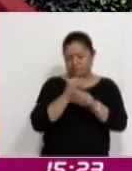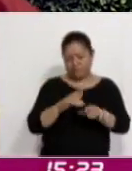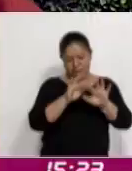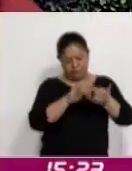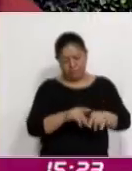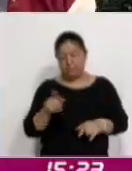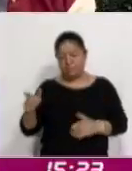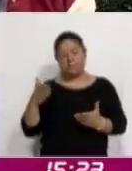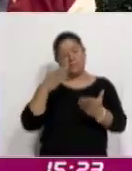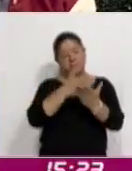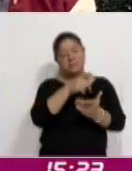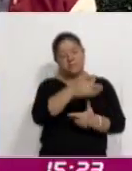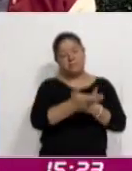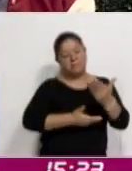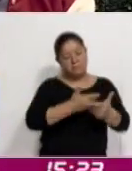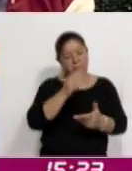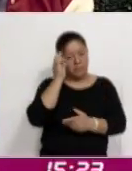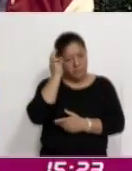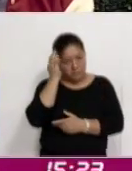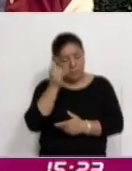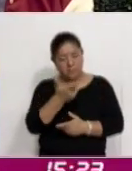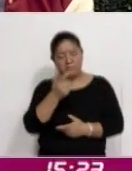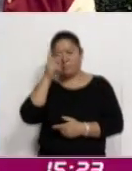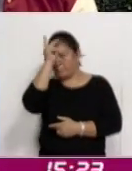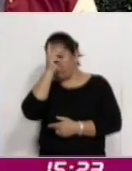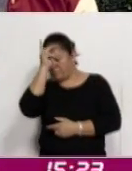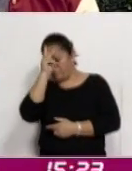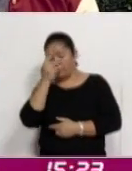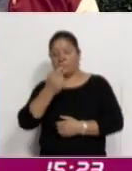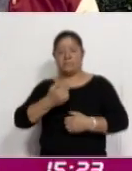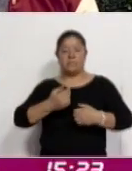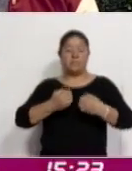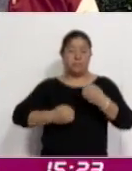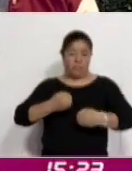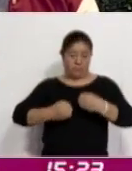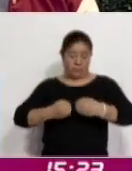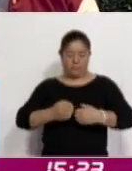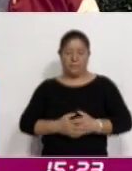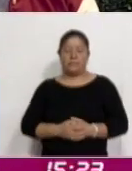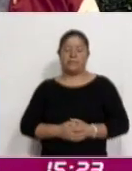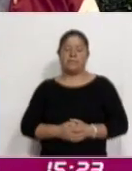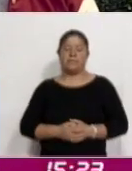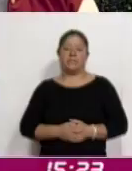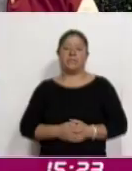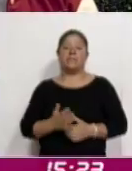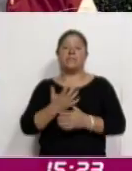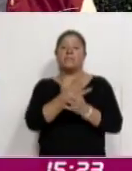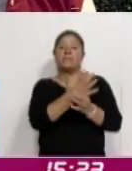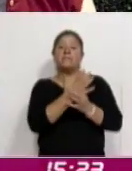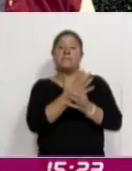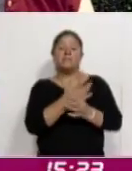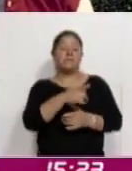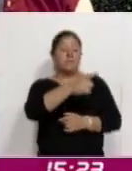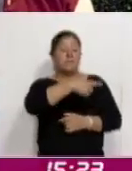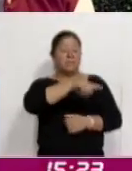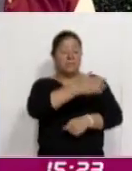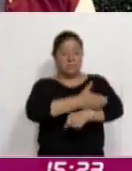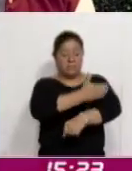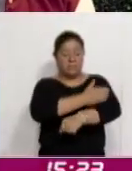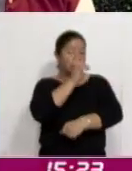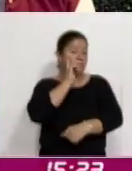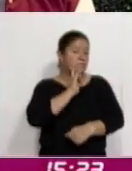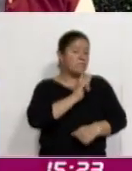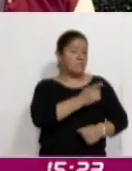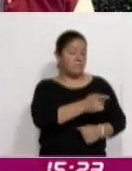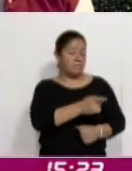Servicio Social, Psicología, Jurídico. Lo que nos decían las compañeras del Centro de Justicia